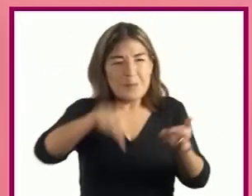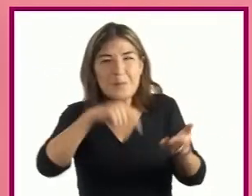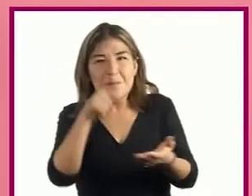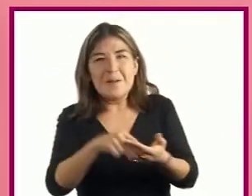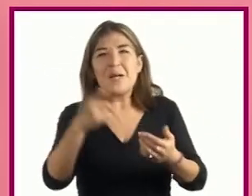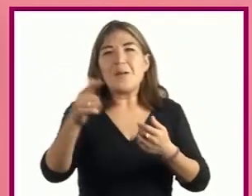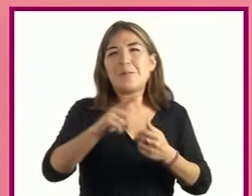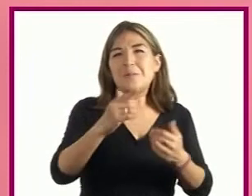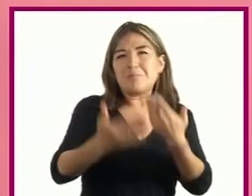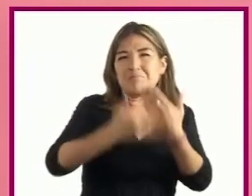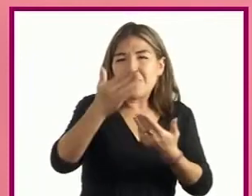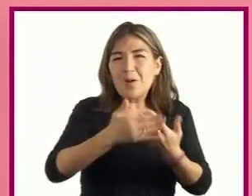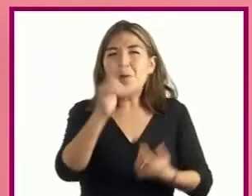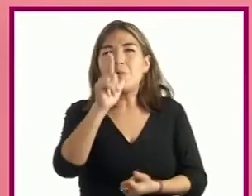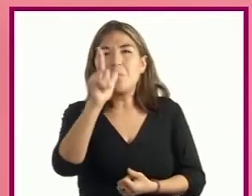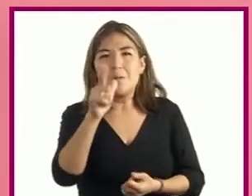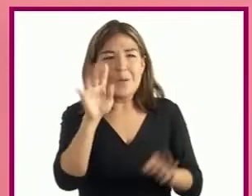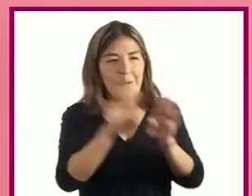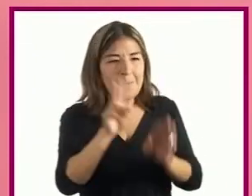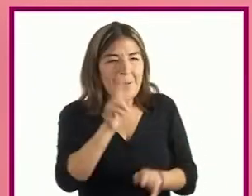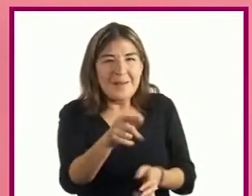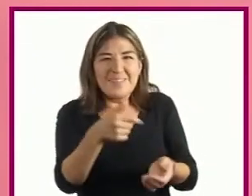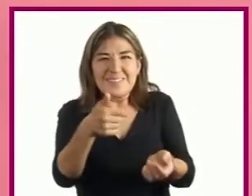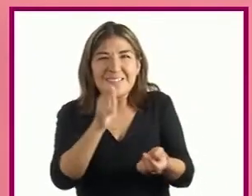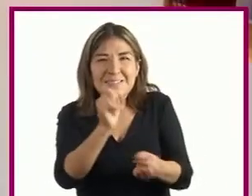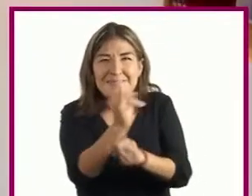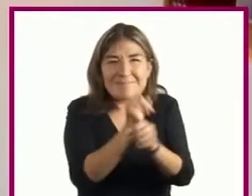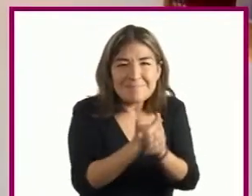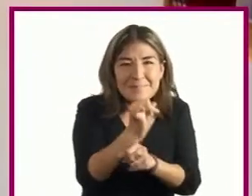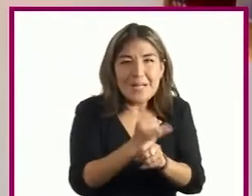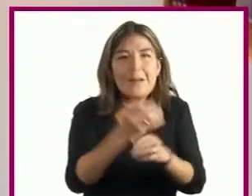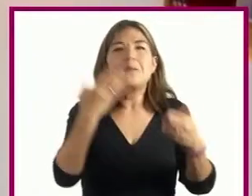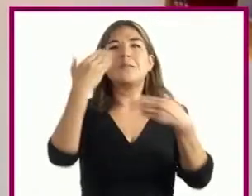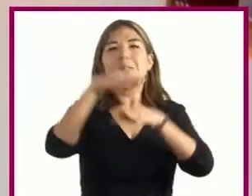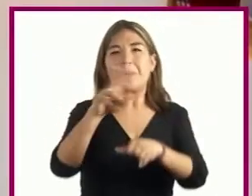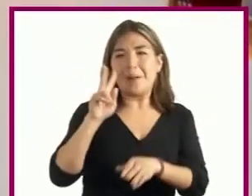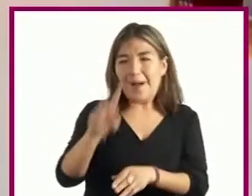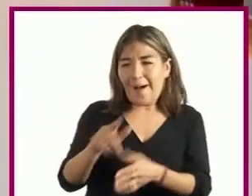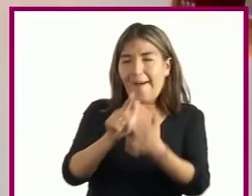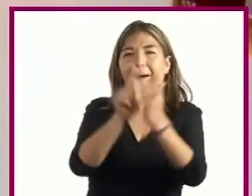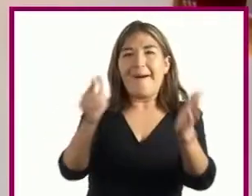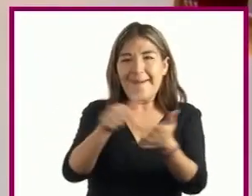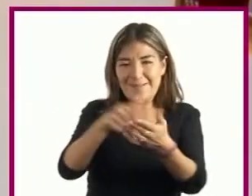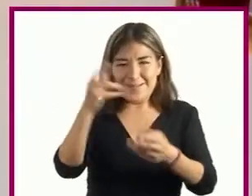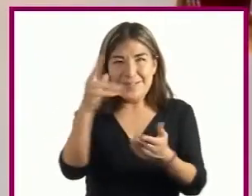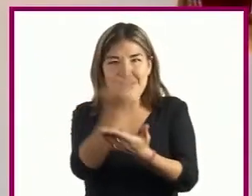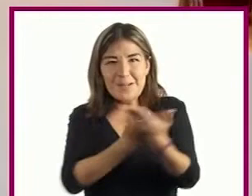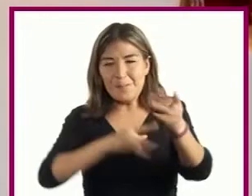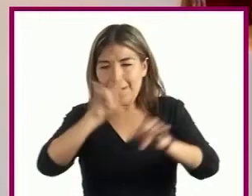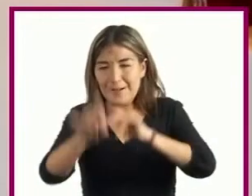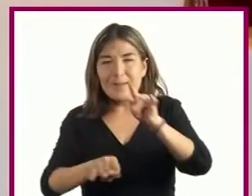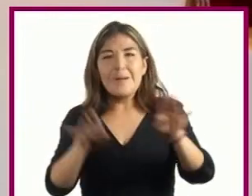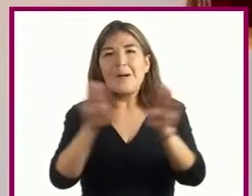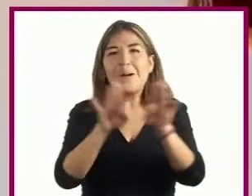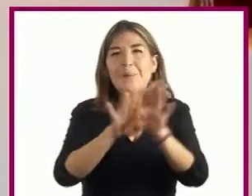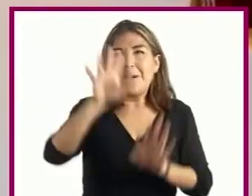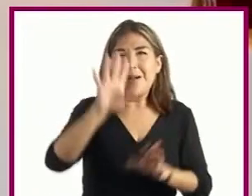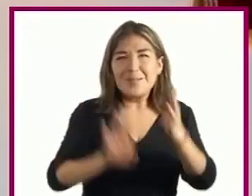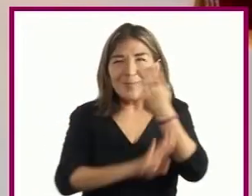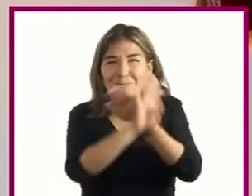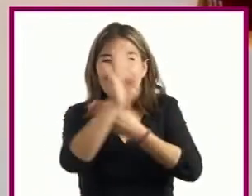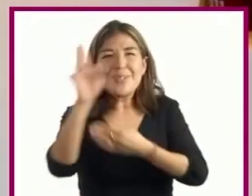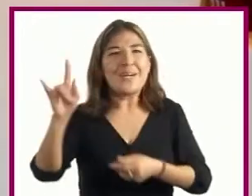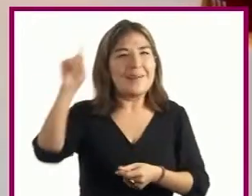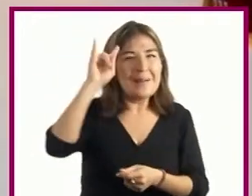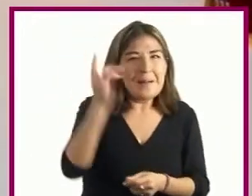poca luz, pues aportan más misterio y apoyan a que la narración en las viñetas sea fantasmagórica